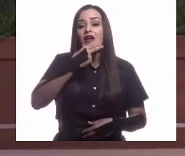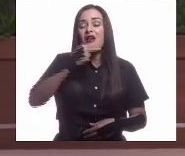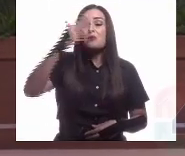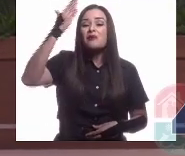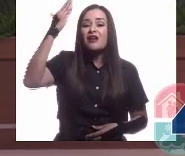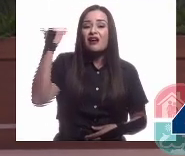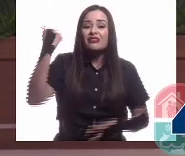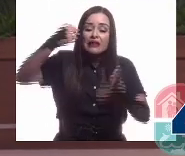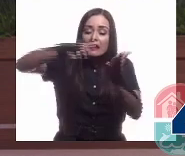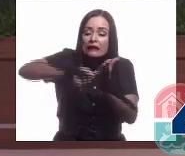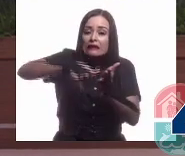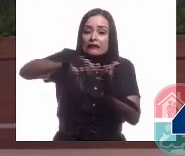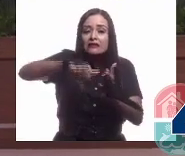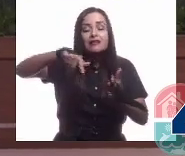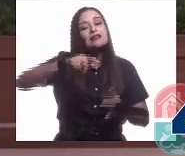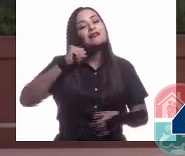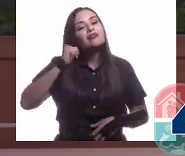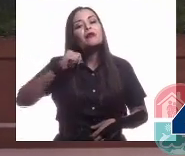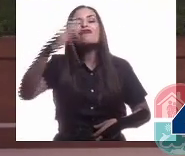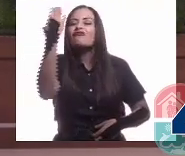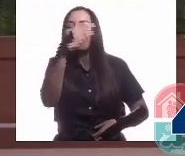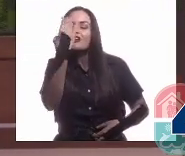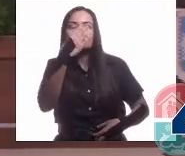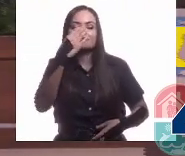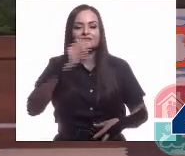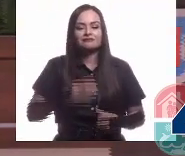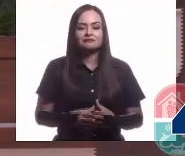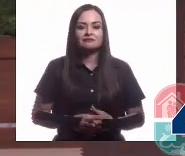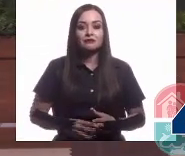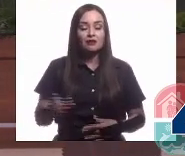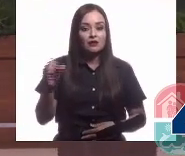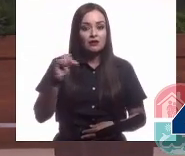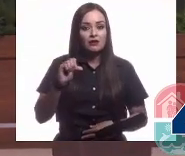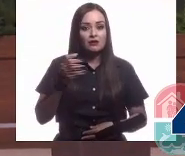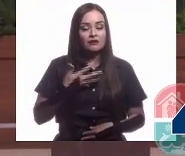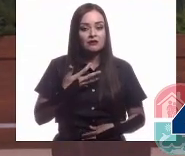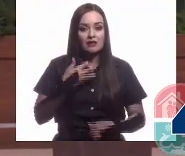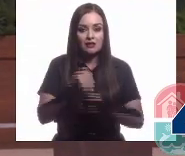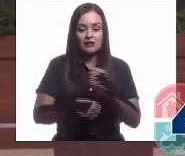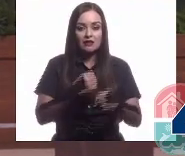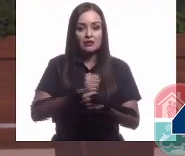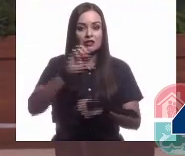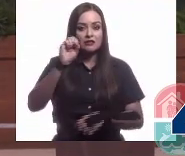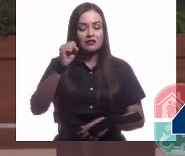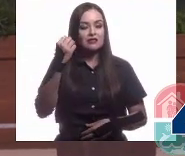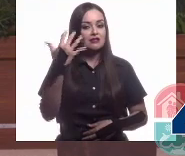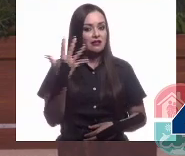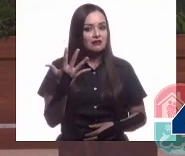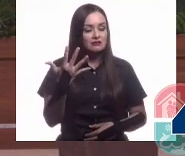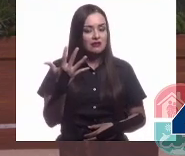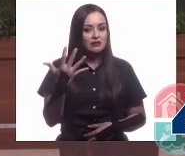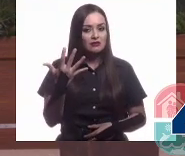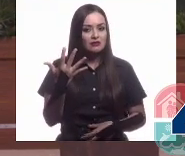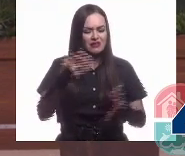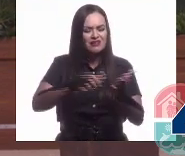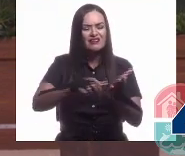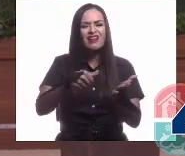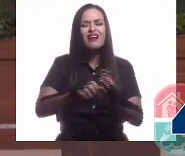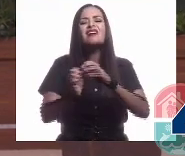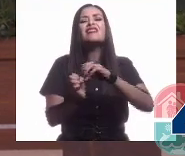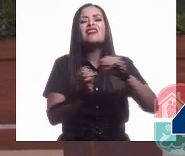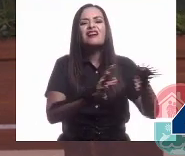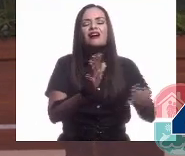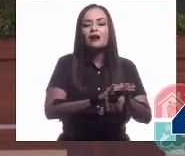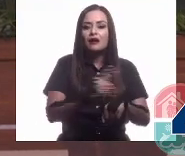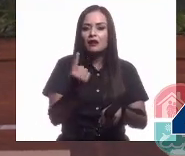el registro civil de La Paz precisamente a tomar fotos. Hoy él tiene 65 años. ¿Y por qué tuvo que dejar el registro civil?